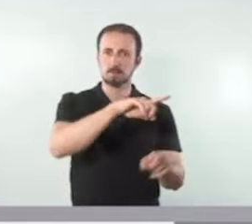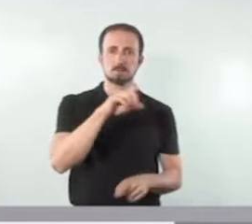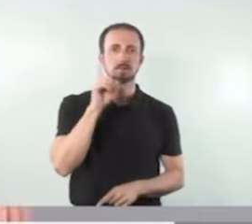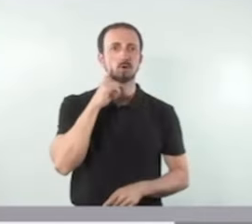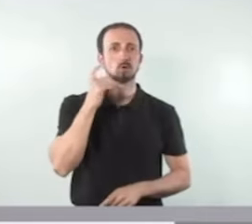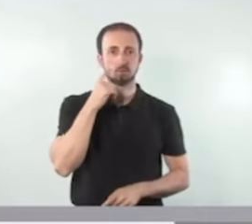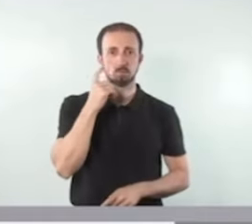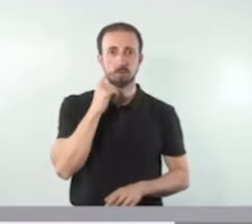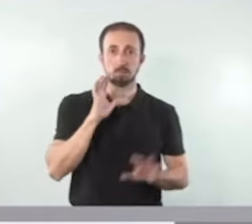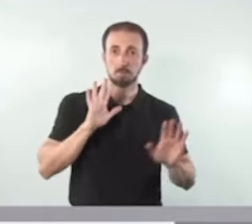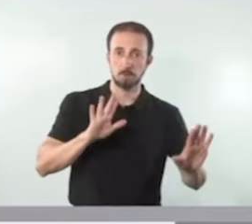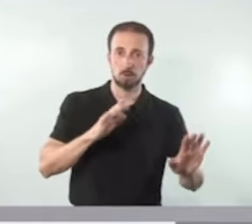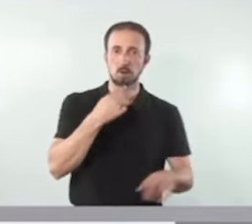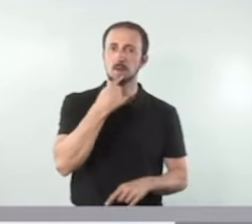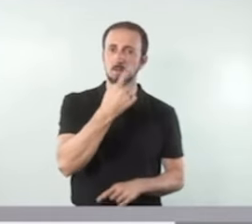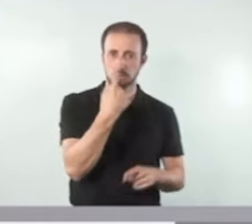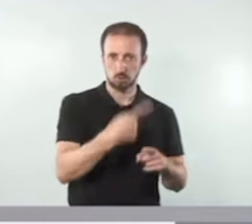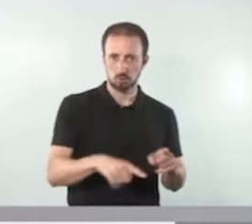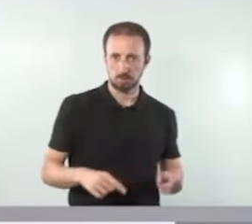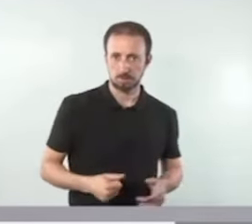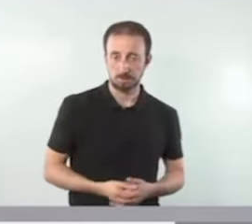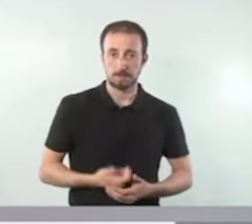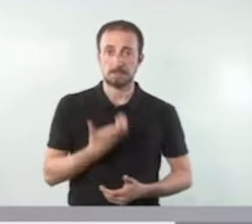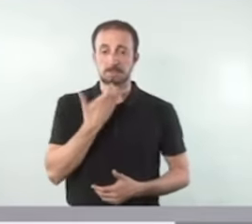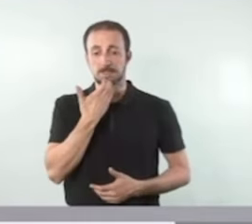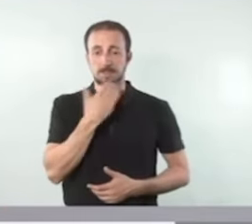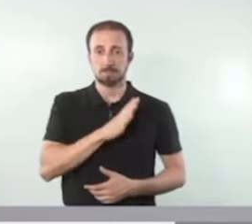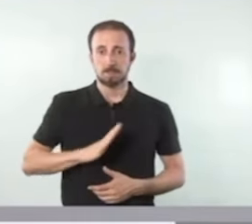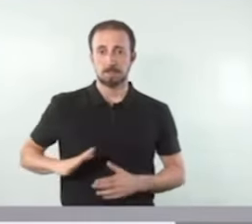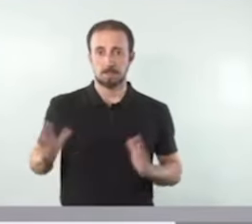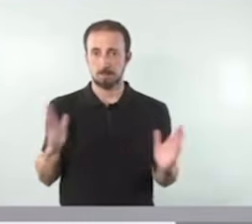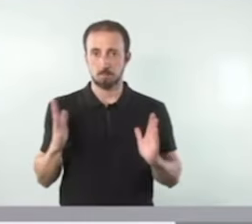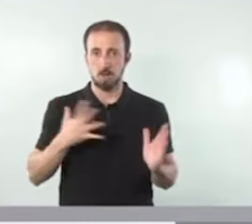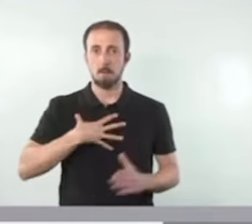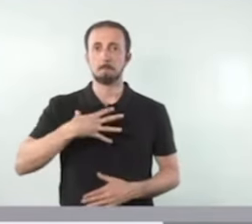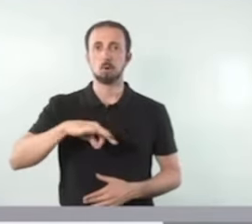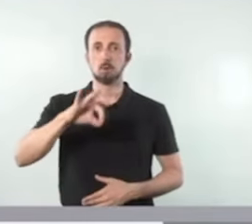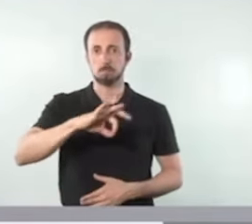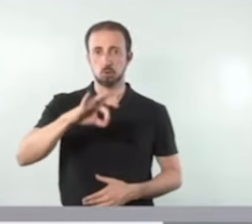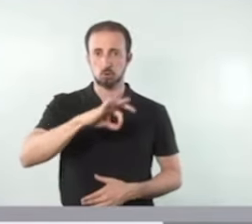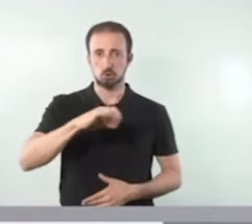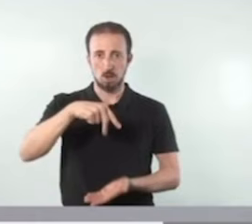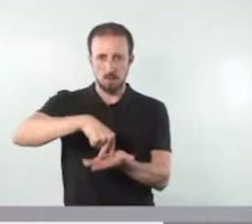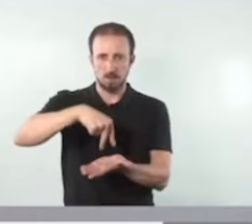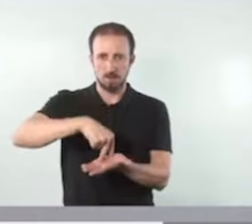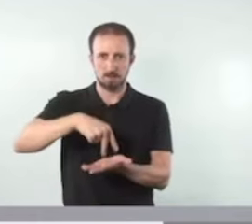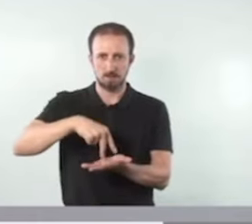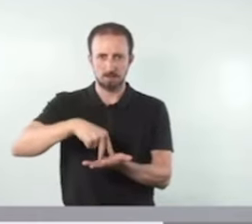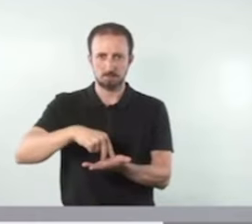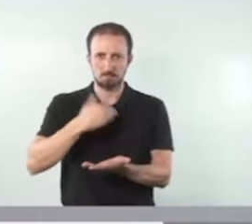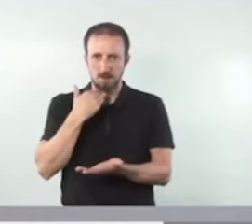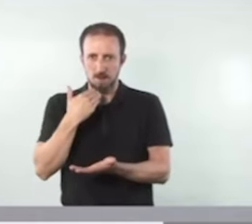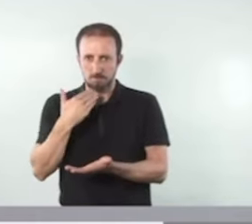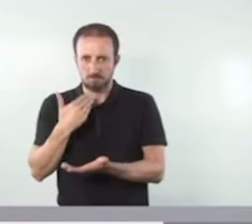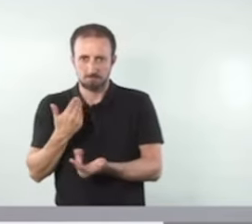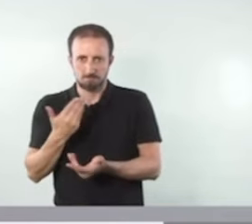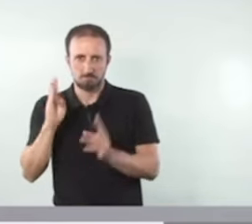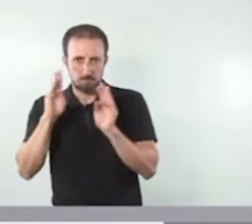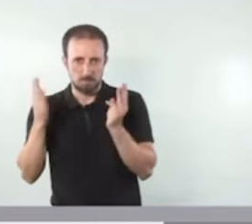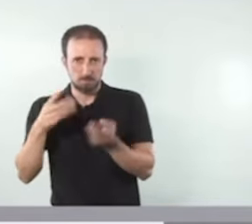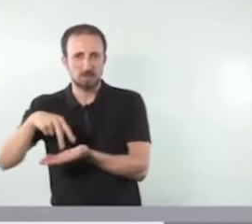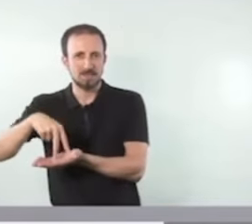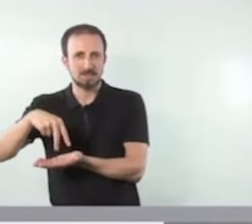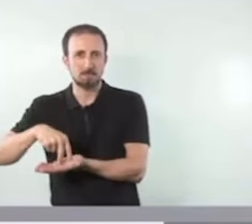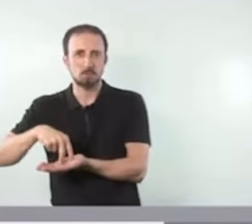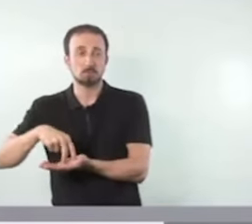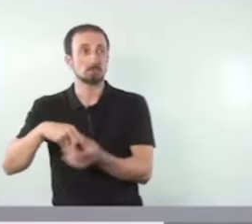podemos al menos sigamos en esta cámara no le vamos a dejar pasar ni una